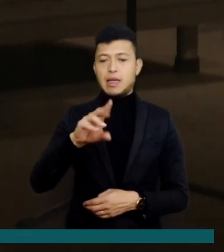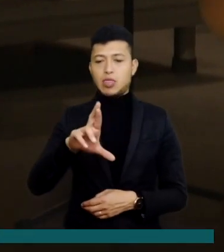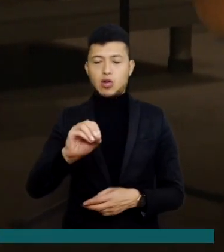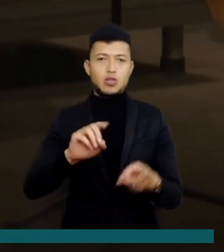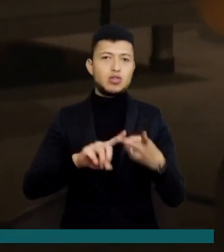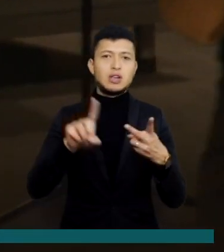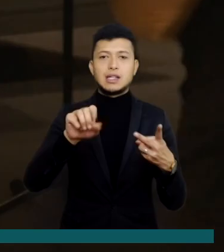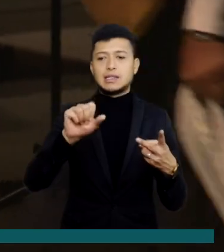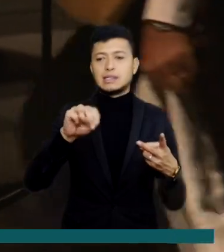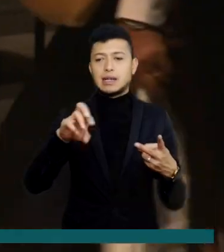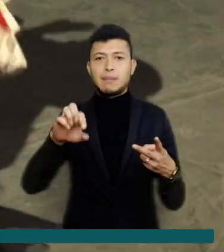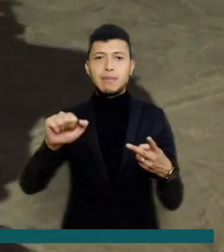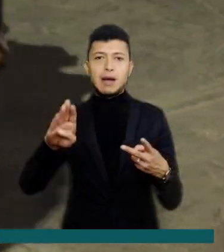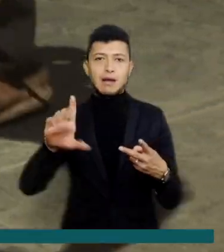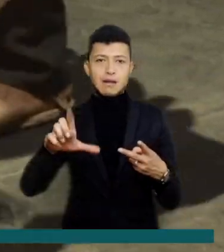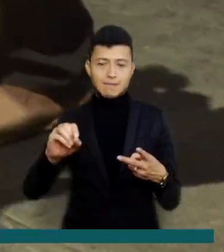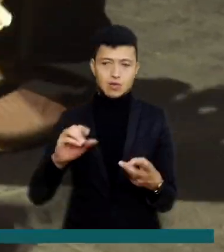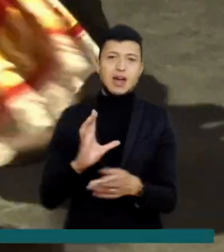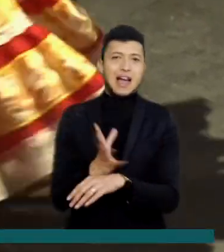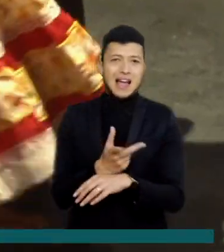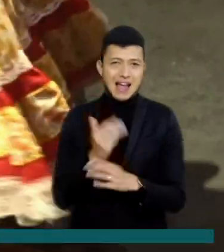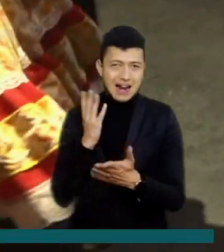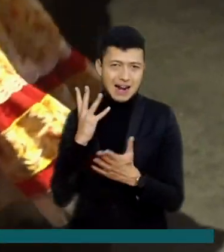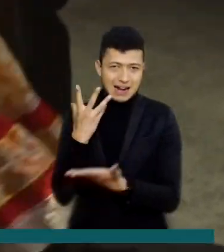participación de 80 artistas huilenses.